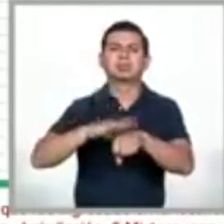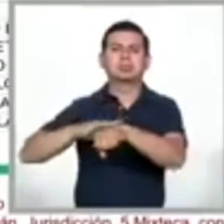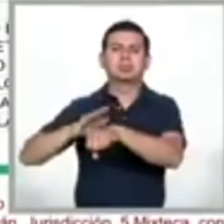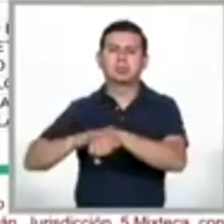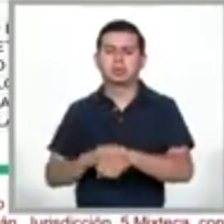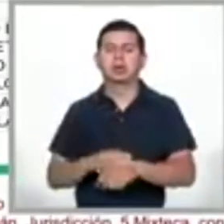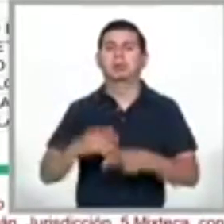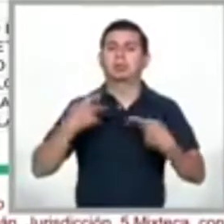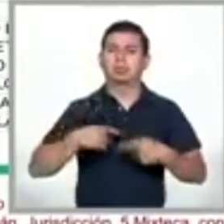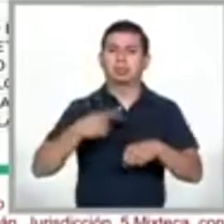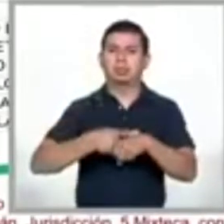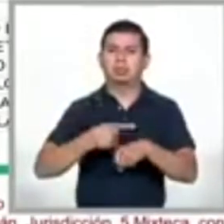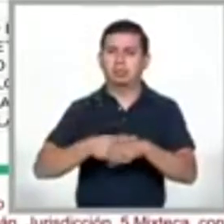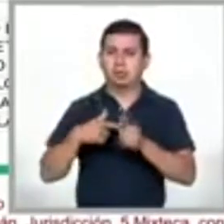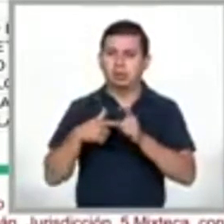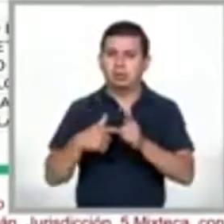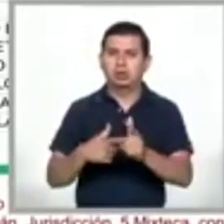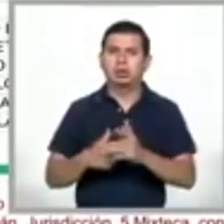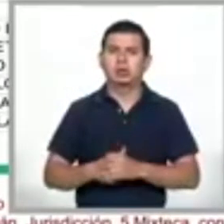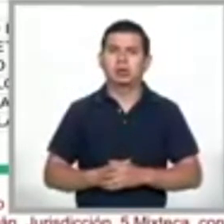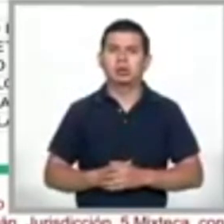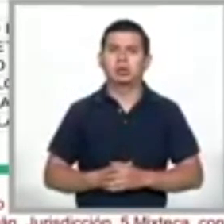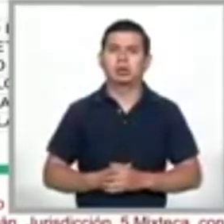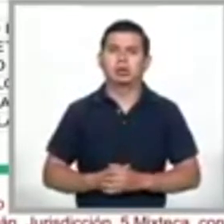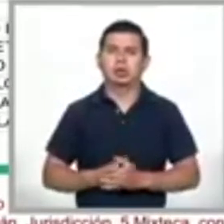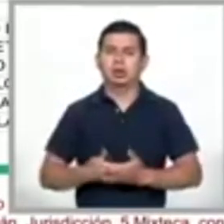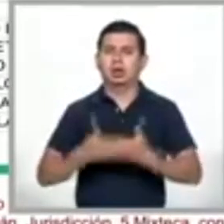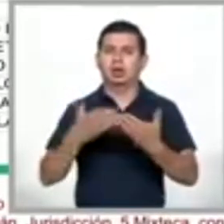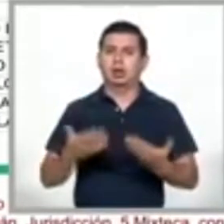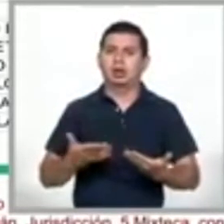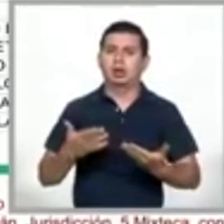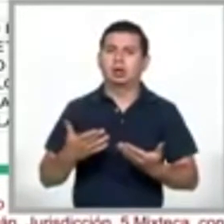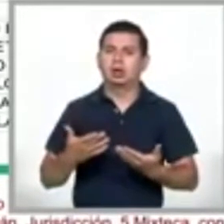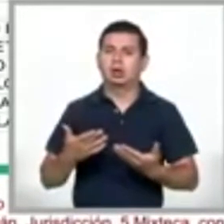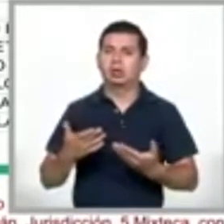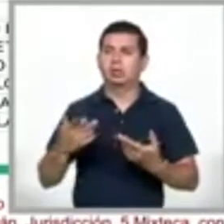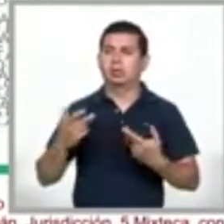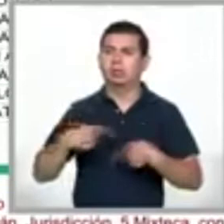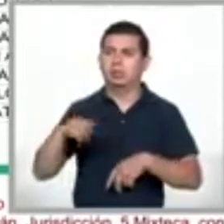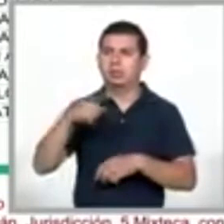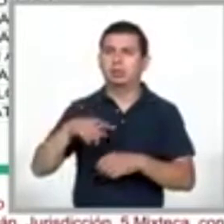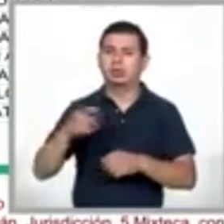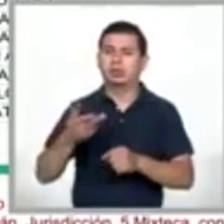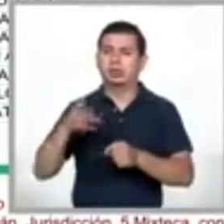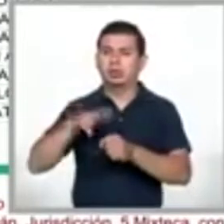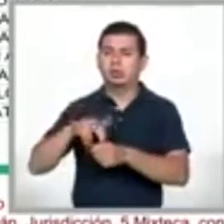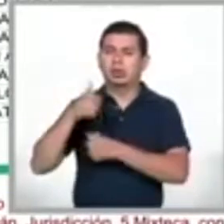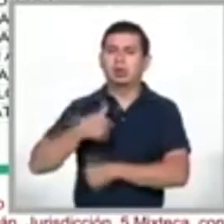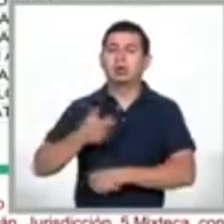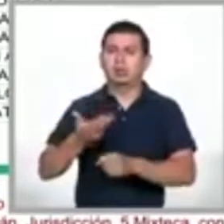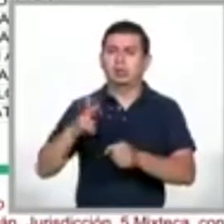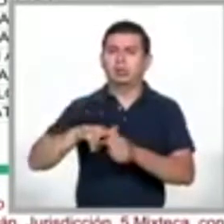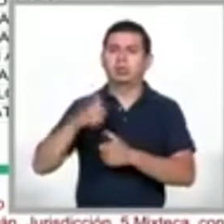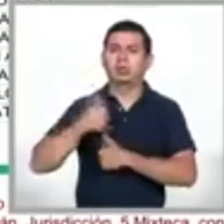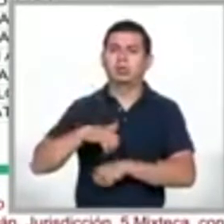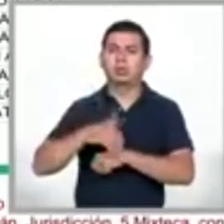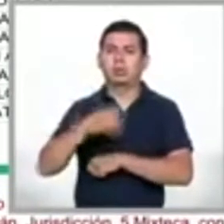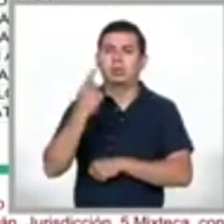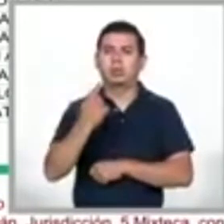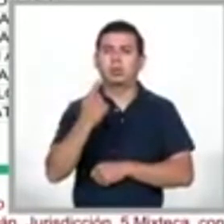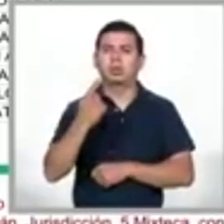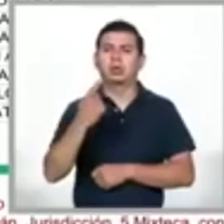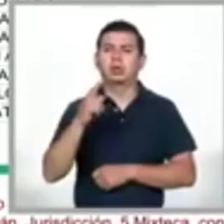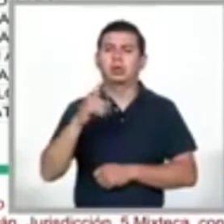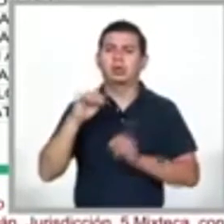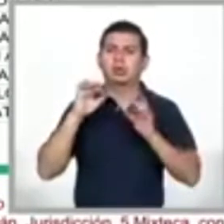casos positivos, de acuerdo a la distribución por jurisdicción sanitaria, observamos que la jurisdicción sanitaria número 1 tiene